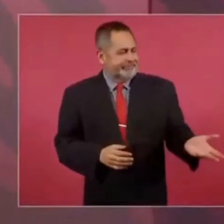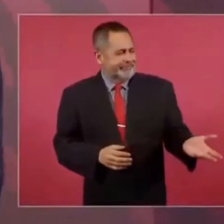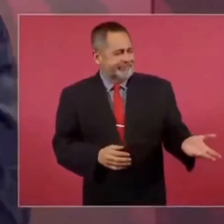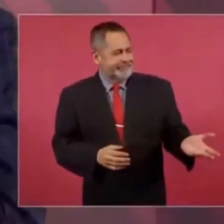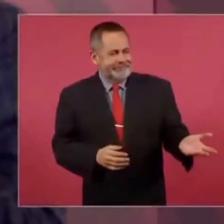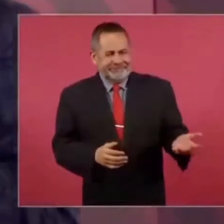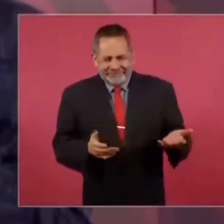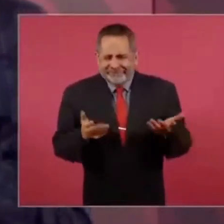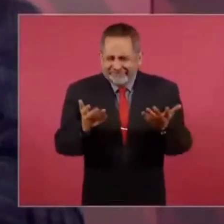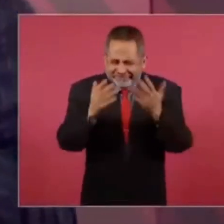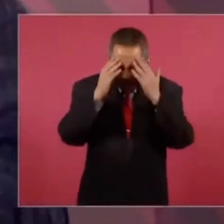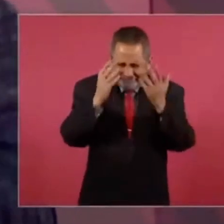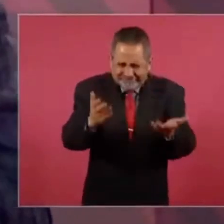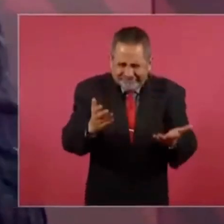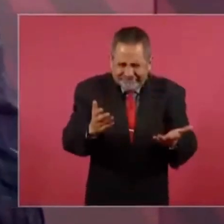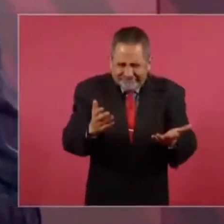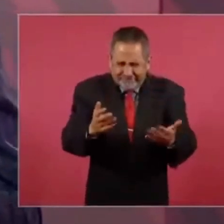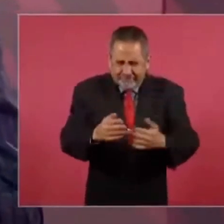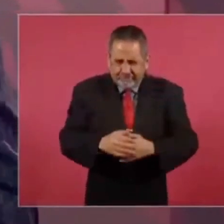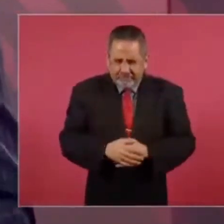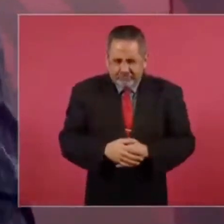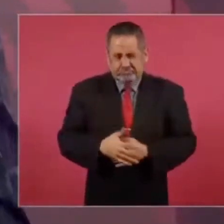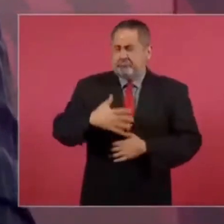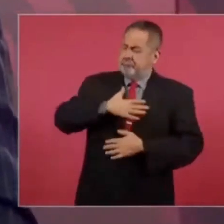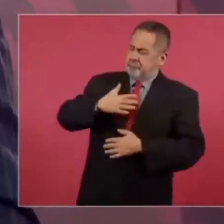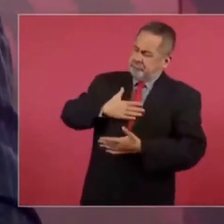o sea, son mis impuestos,